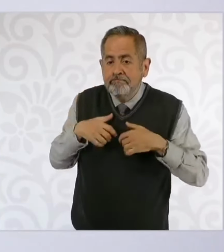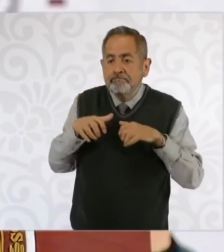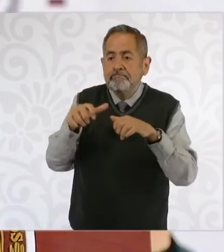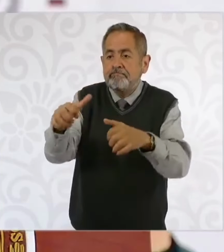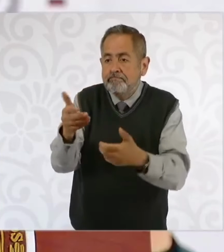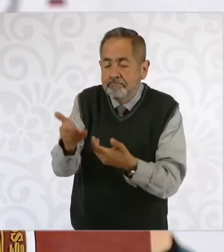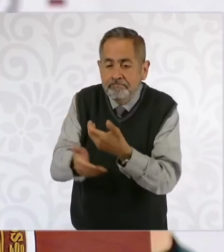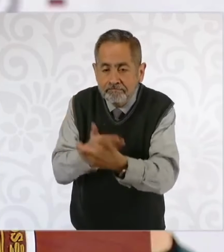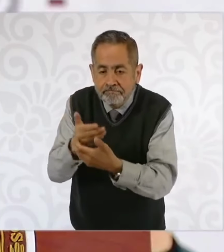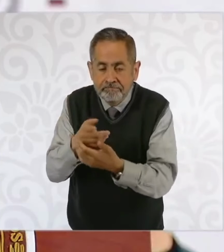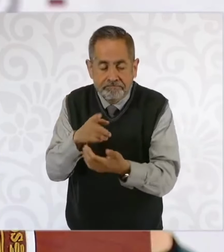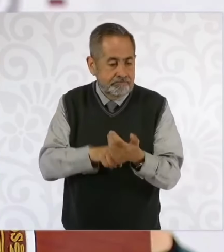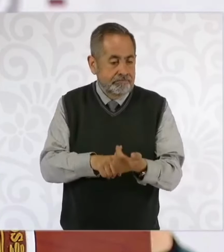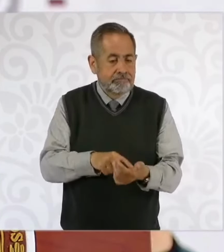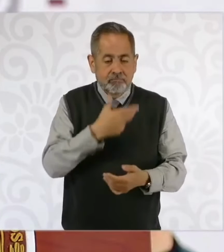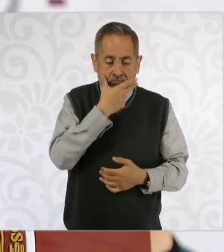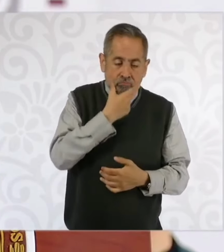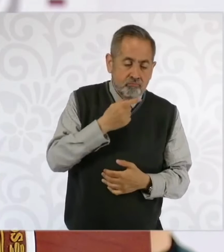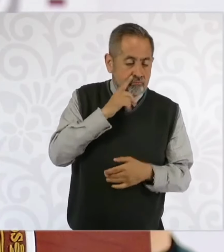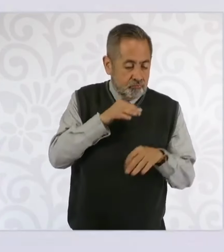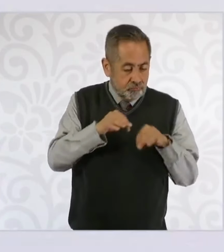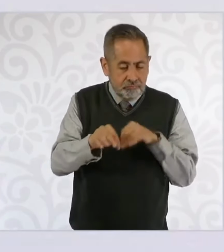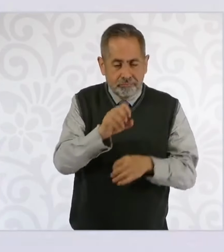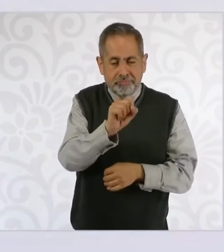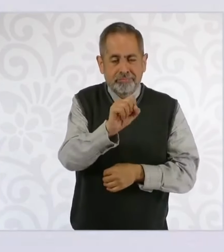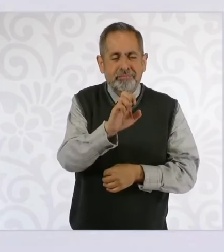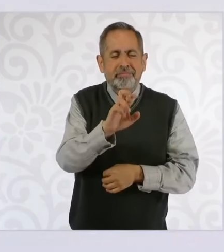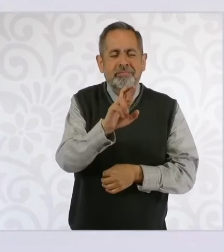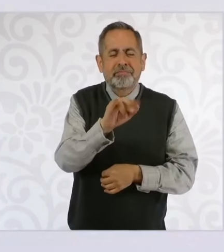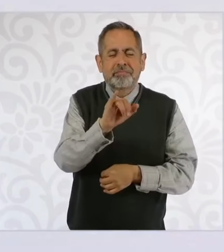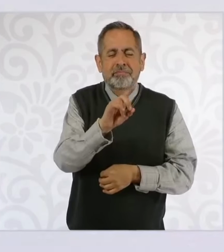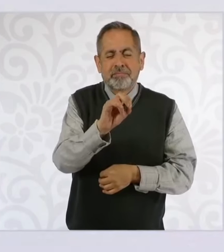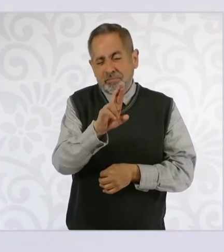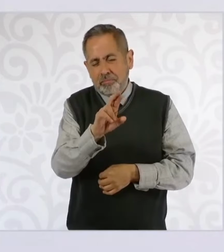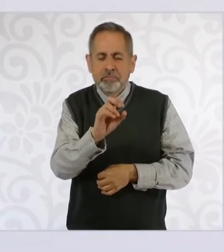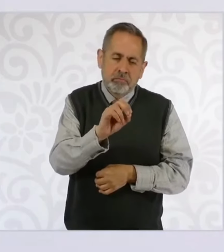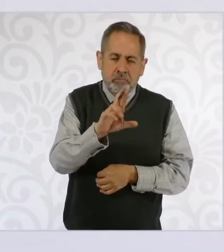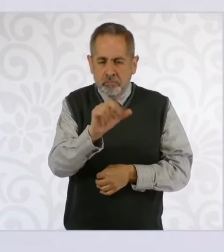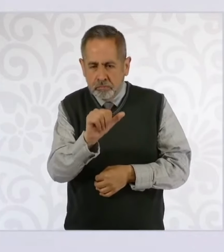Sinónimo, servidora pública, estar al servicio del pueblo.